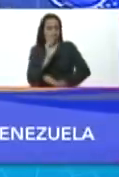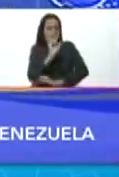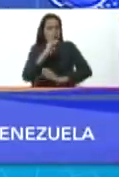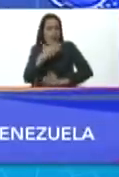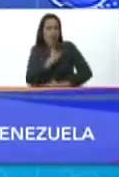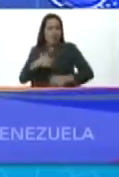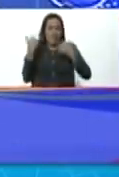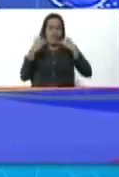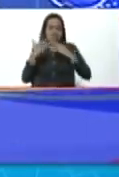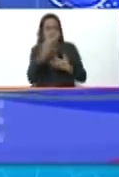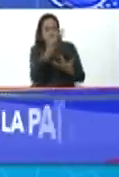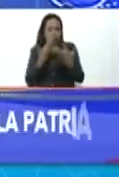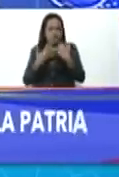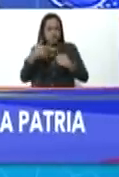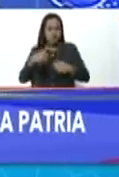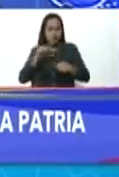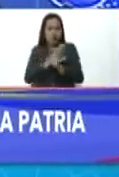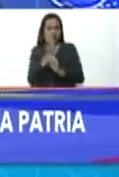fiesta.